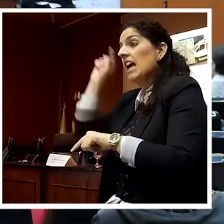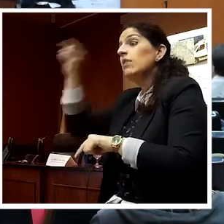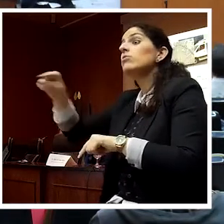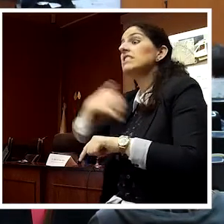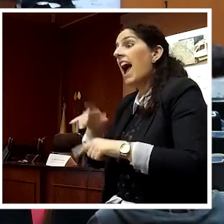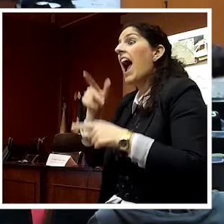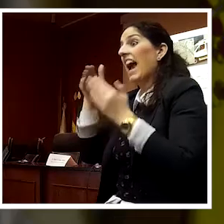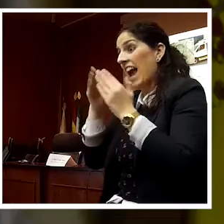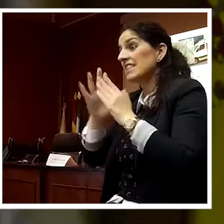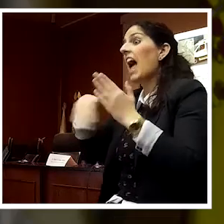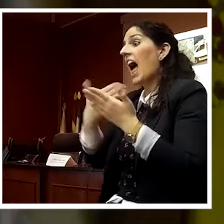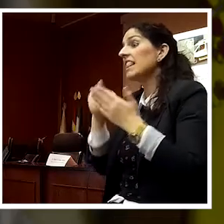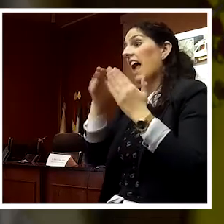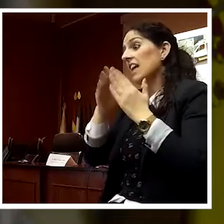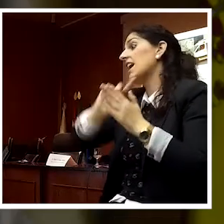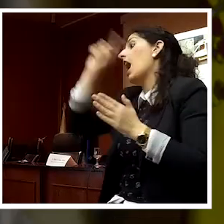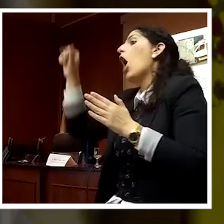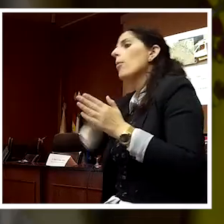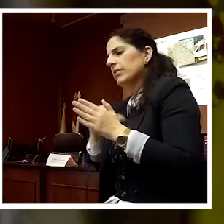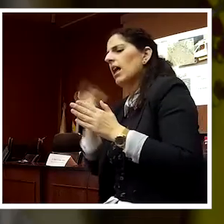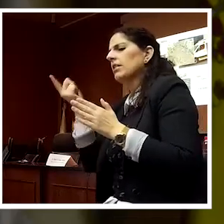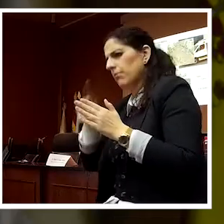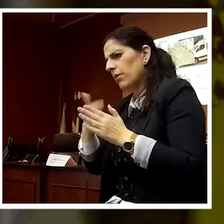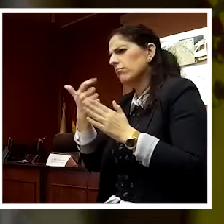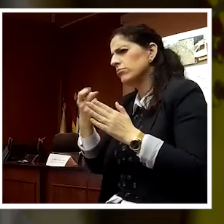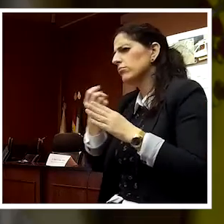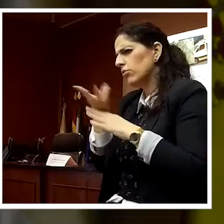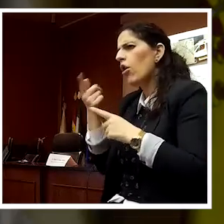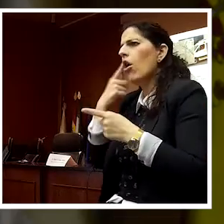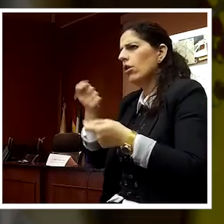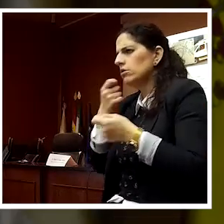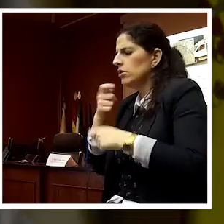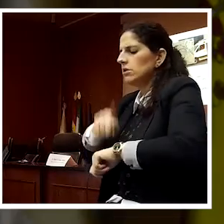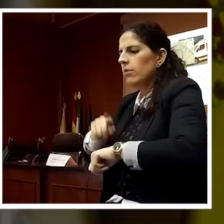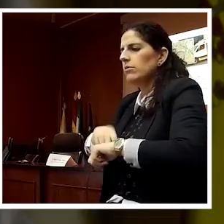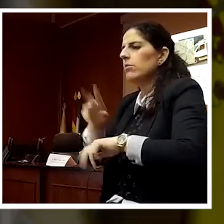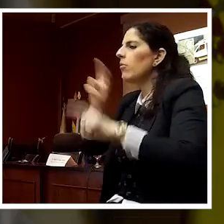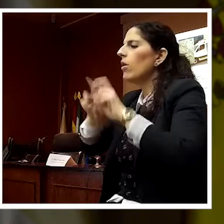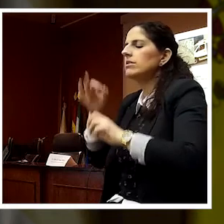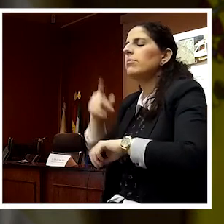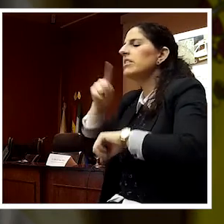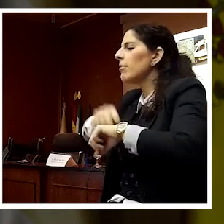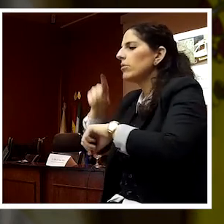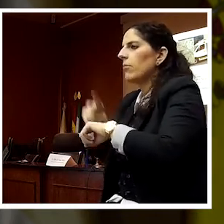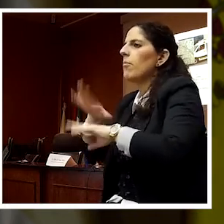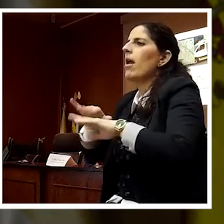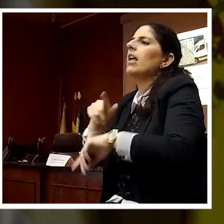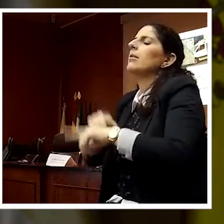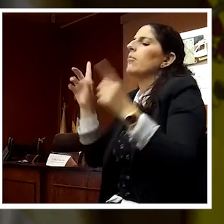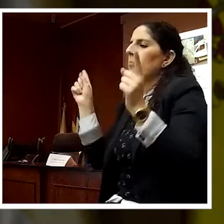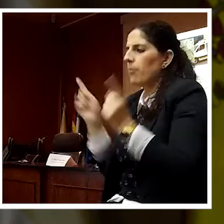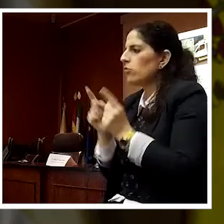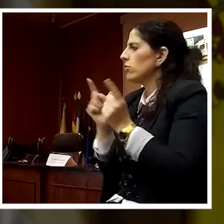hospital y cuánto tardamos desde que llegamos al hospital hasta que yo digo, ya estoy otra vez libre. O sea, medimos todo el